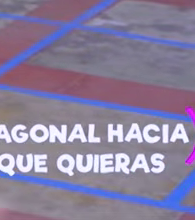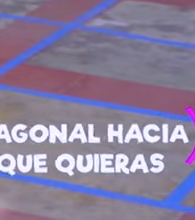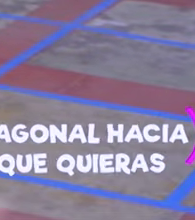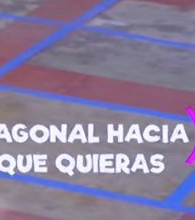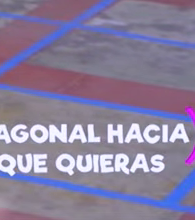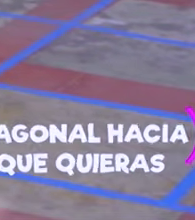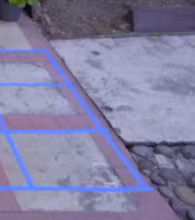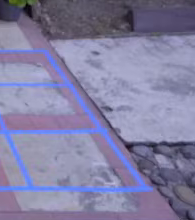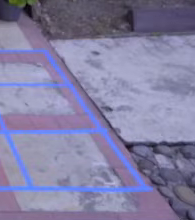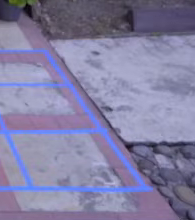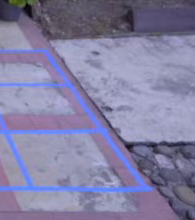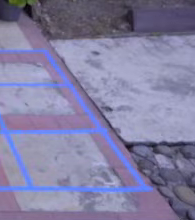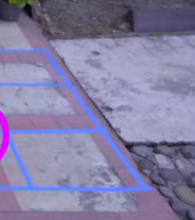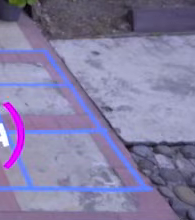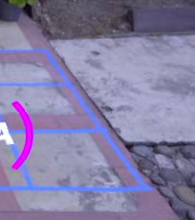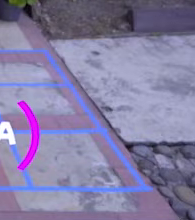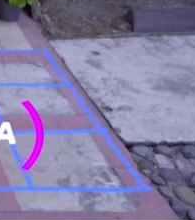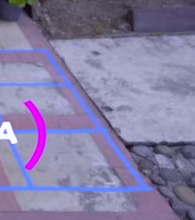A continuación tenemos algo